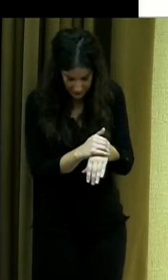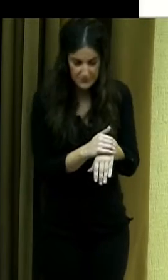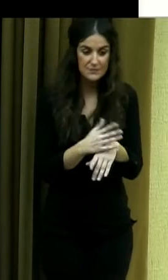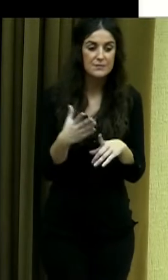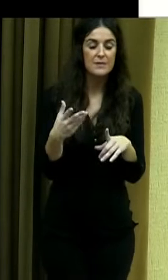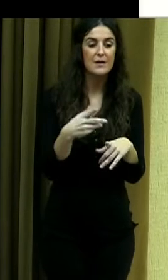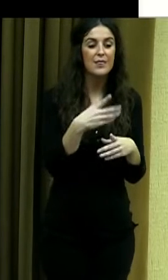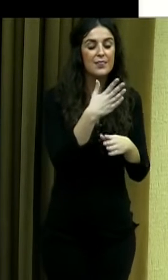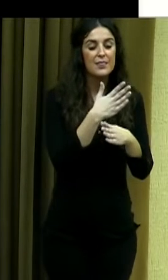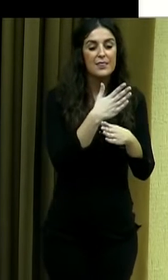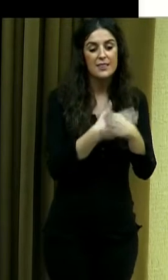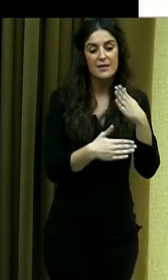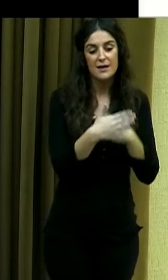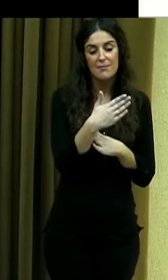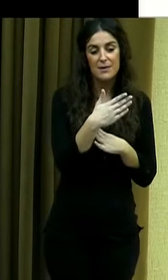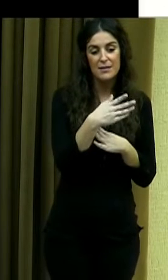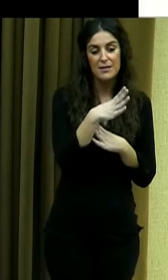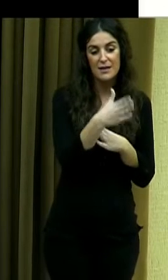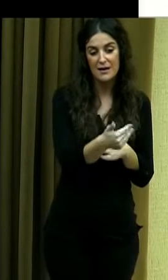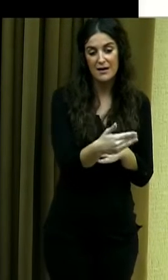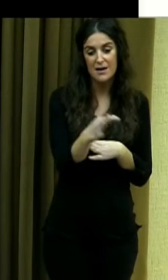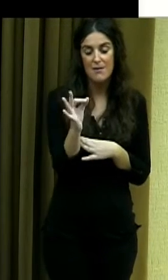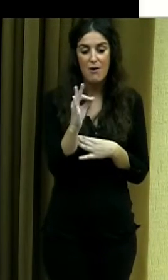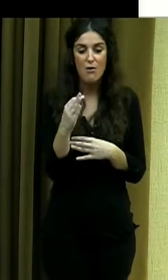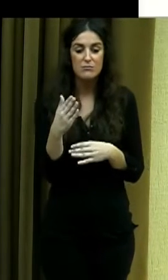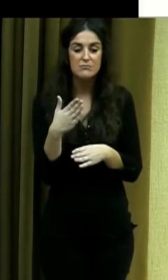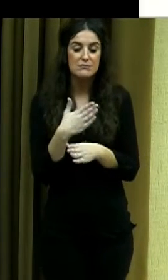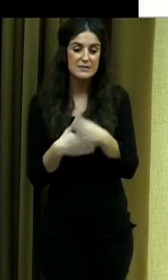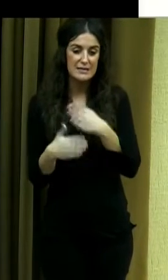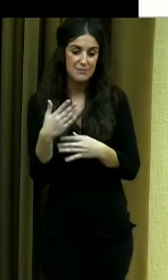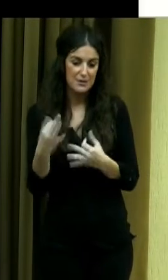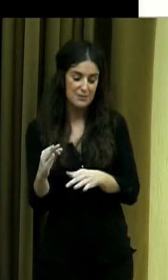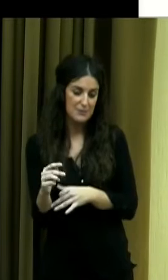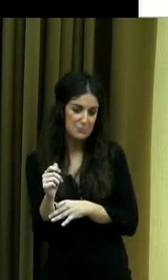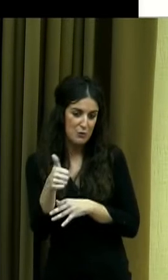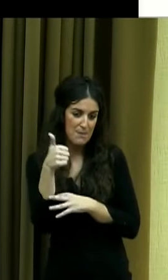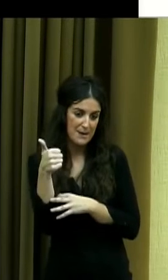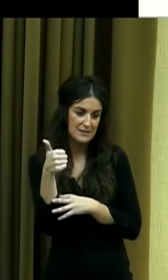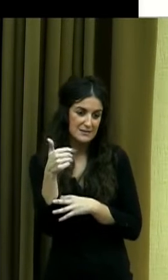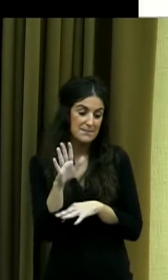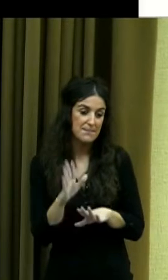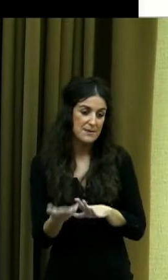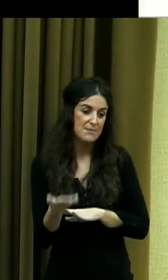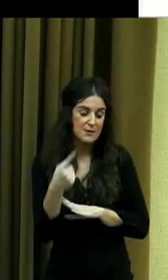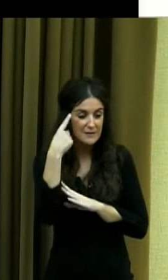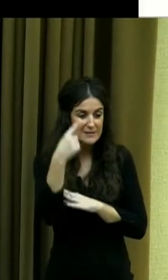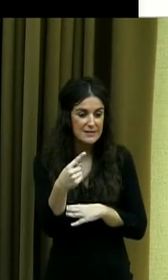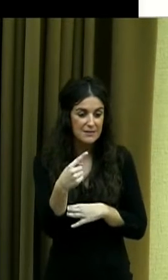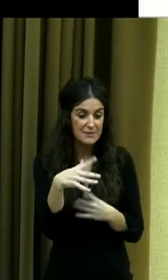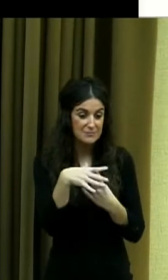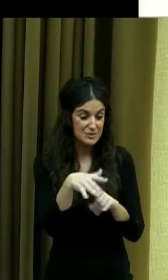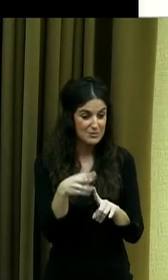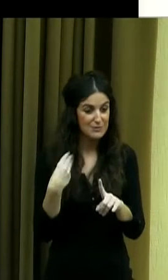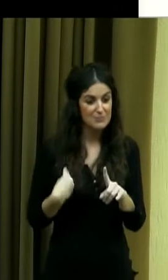Encontramos niños con discapacidad leve o niños con una discapacidad un poquito más moderada. Pero es importante saber que en estos casos suele